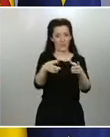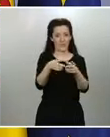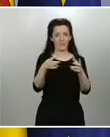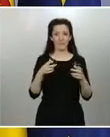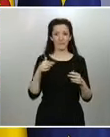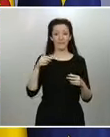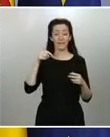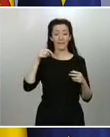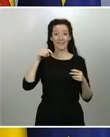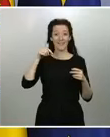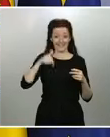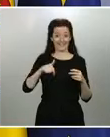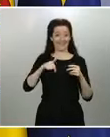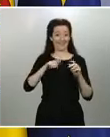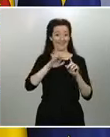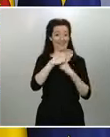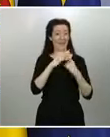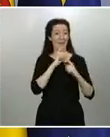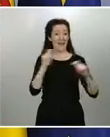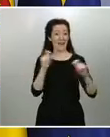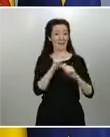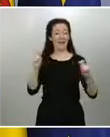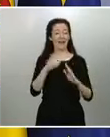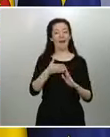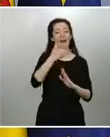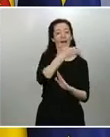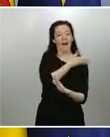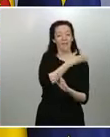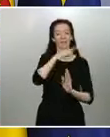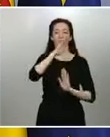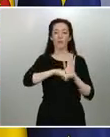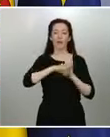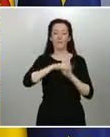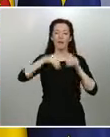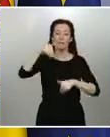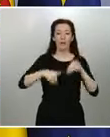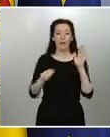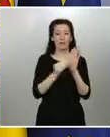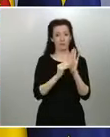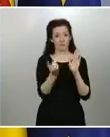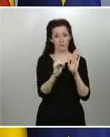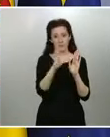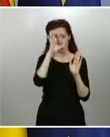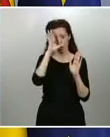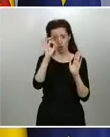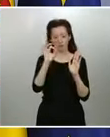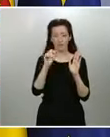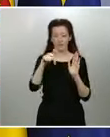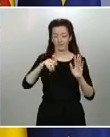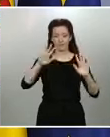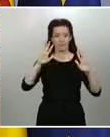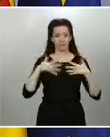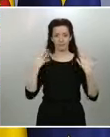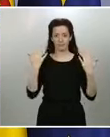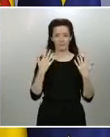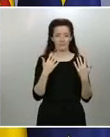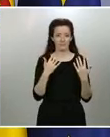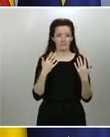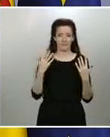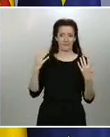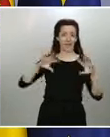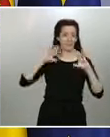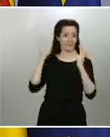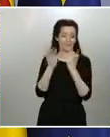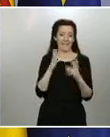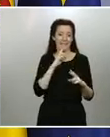unas dimensiones internacionales por eso hablamos de pandemia y por eso hablamos de pandemia y por lo tanto lo que estamos